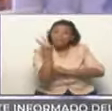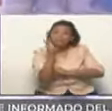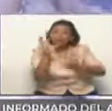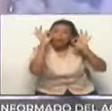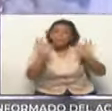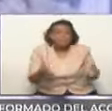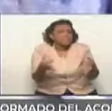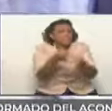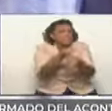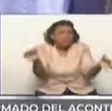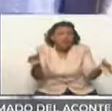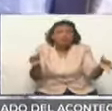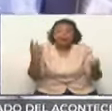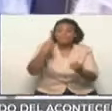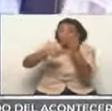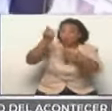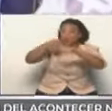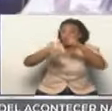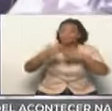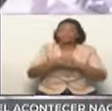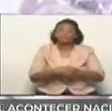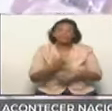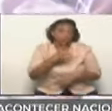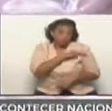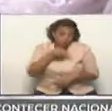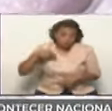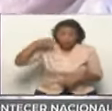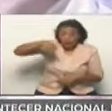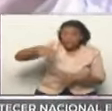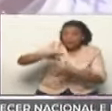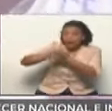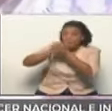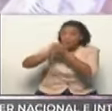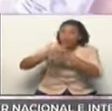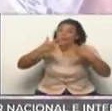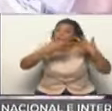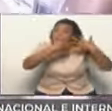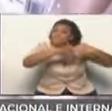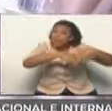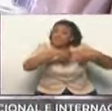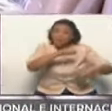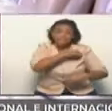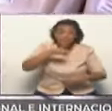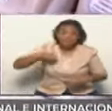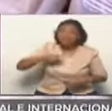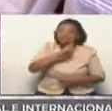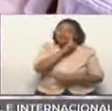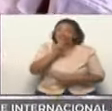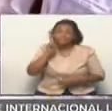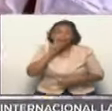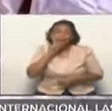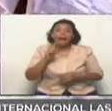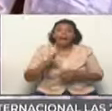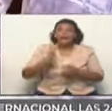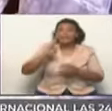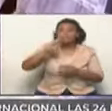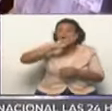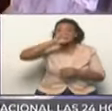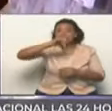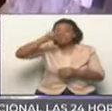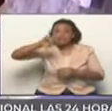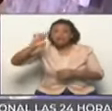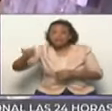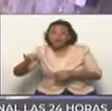perfecta con la Agencia de Promoción de Exportaciones. Nosotros, de la mano de una empresa privada que se llama Pacific Seafood, acabamos de